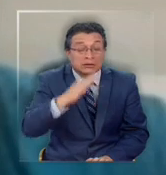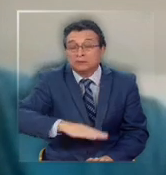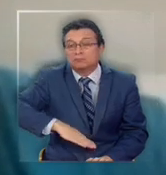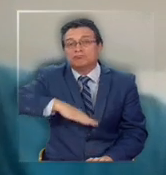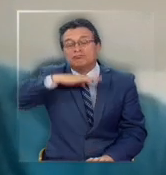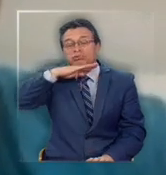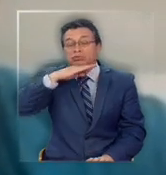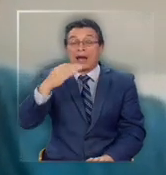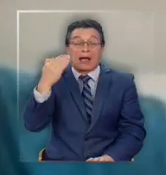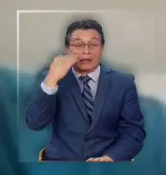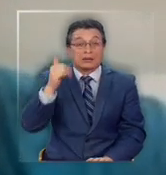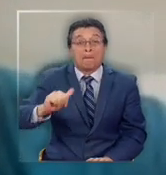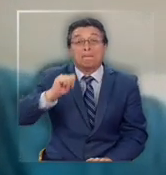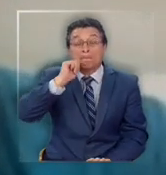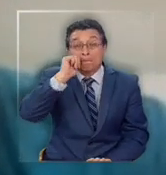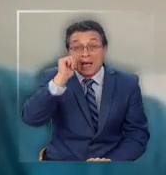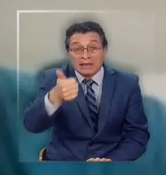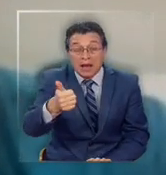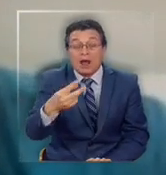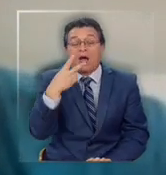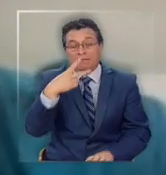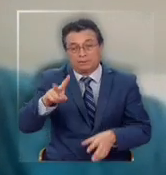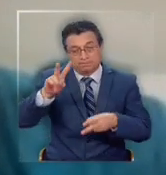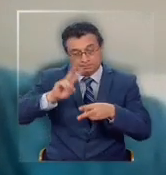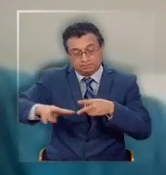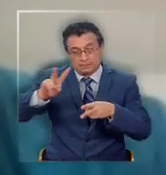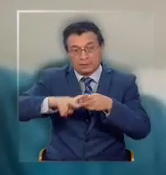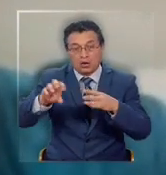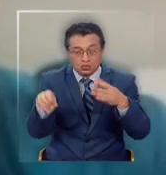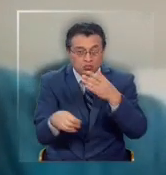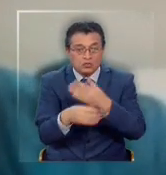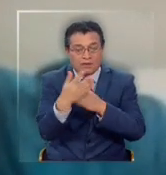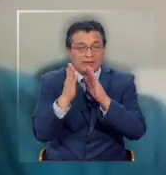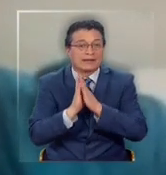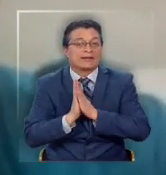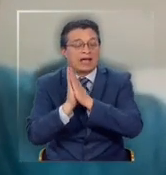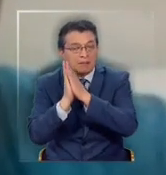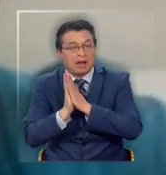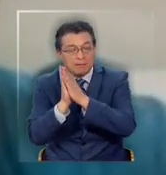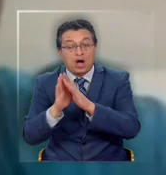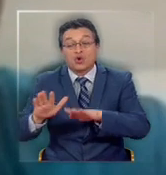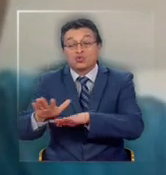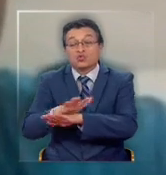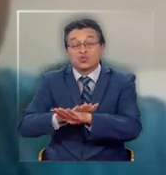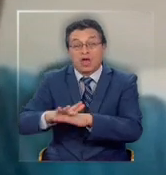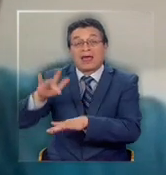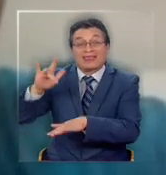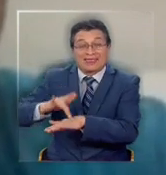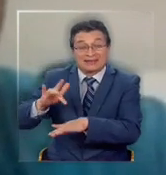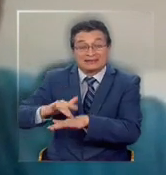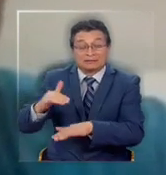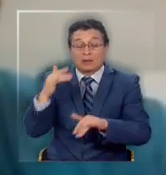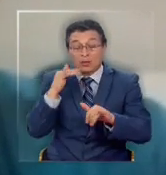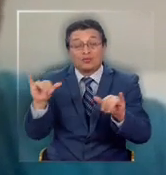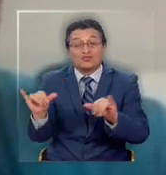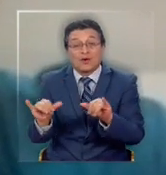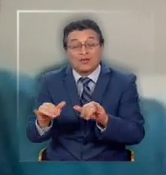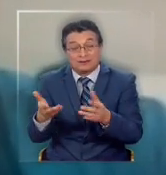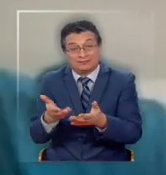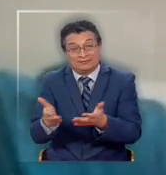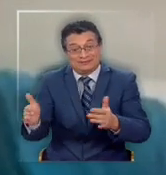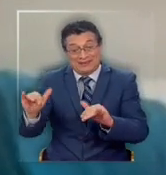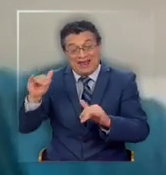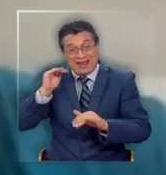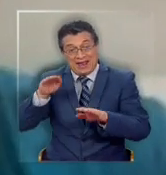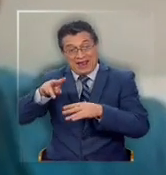saturación. Mañana vamos a implementar nuevas camas de cuidados críticos en UPC pediátrica, como dice esta